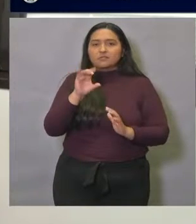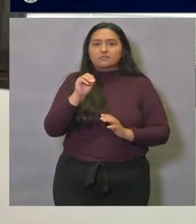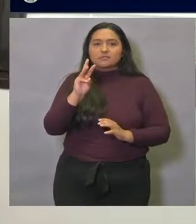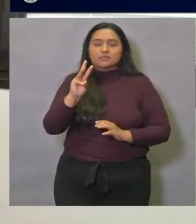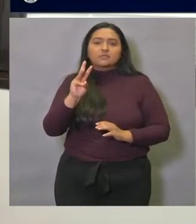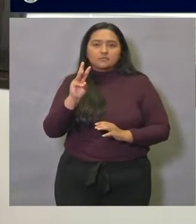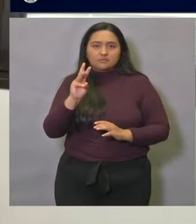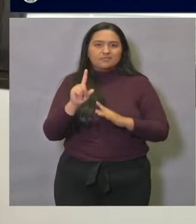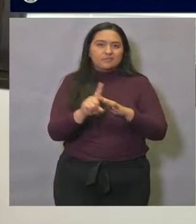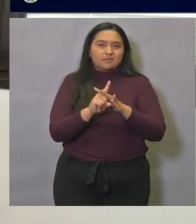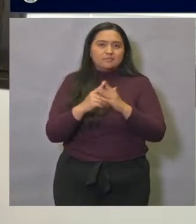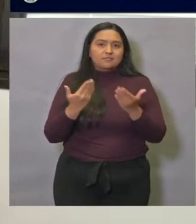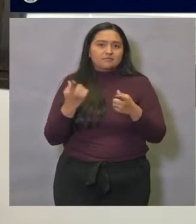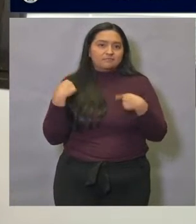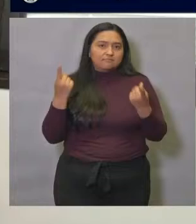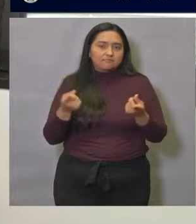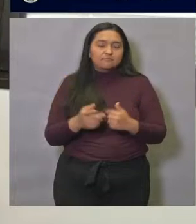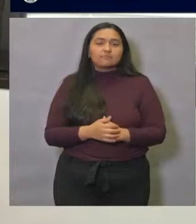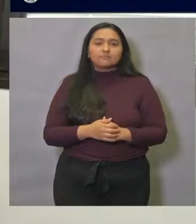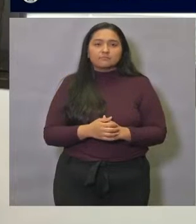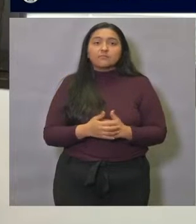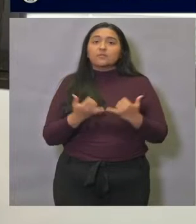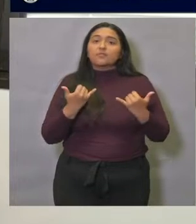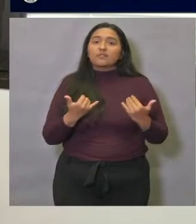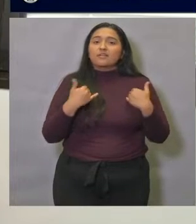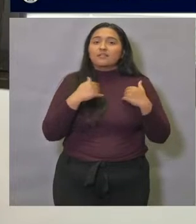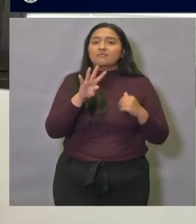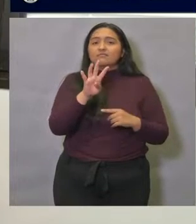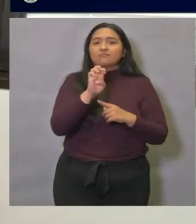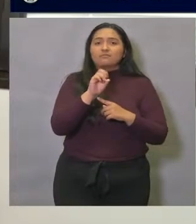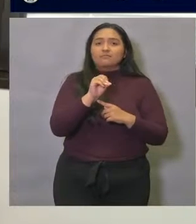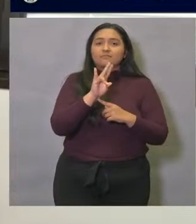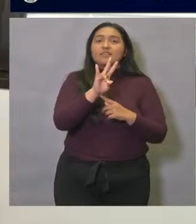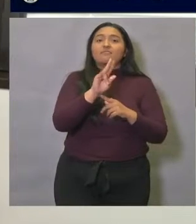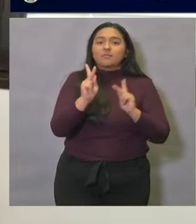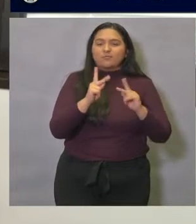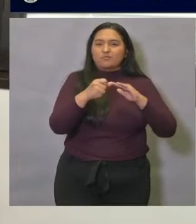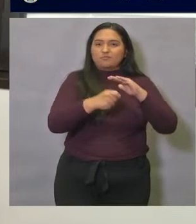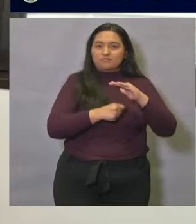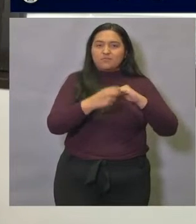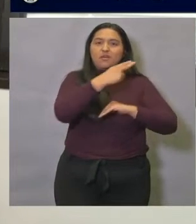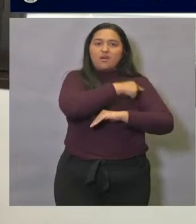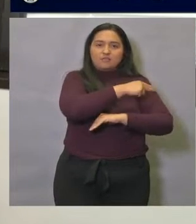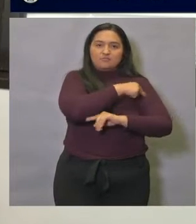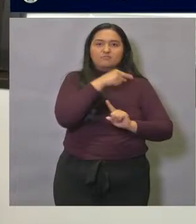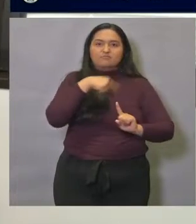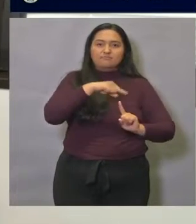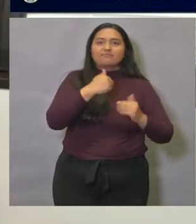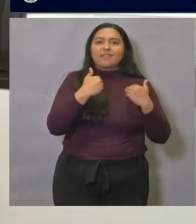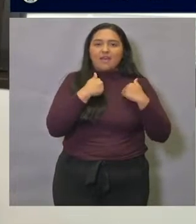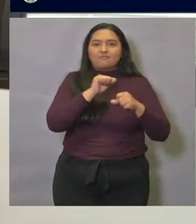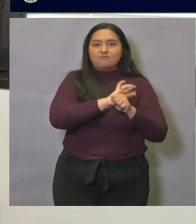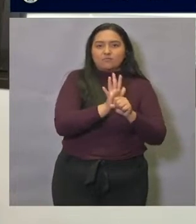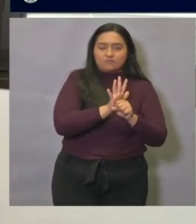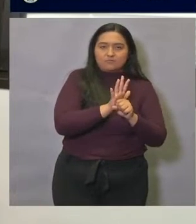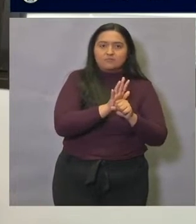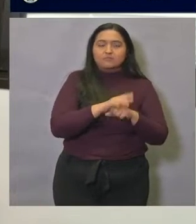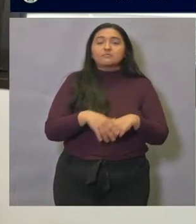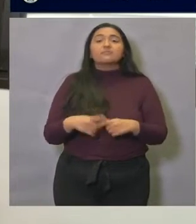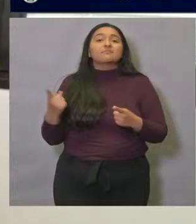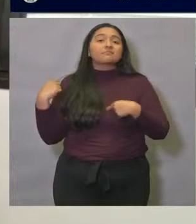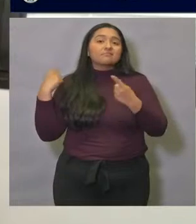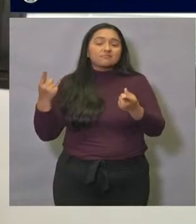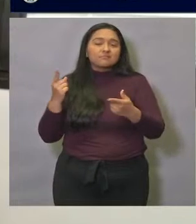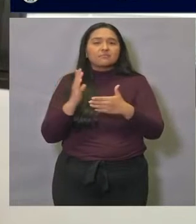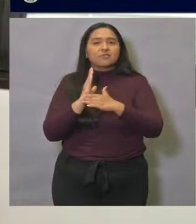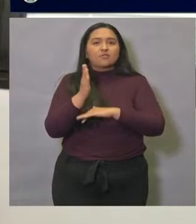1,231,806. Actualmente hay 407 personas hospitalizadas con COVID-19. Y hasta la fecha, casi